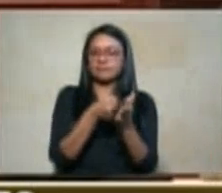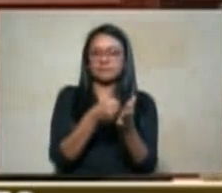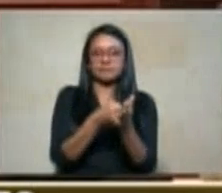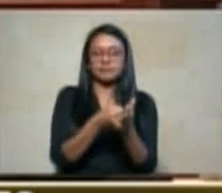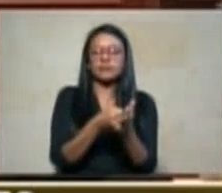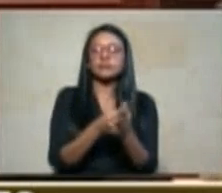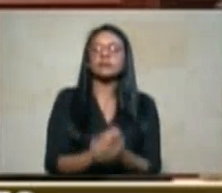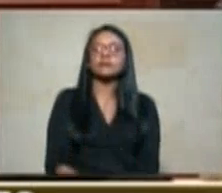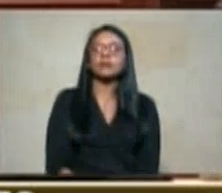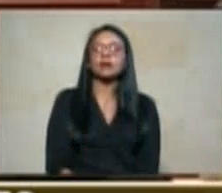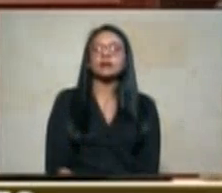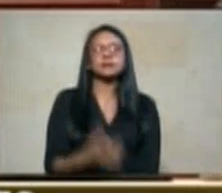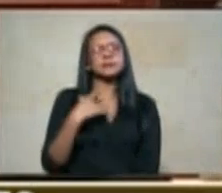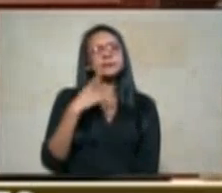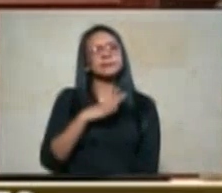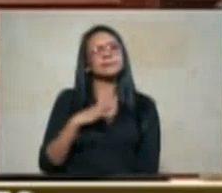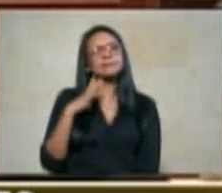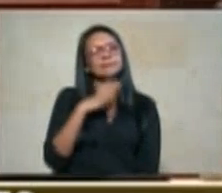las víctimas,